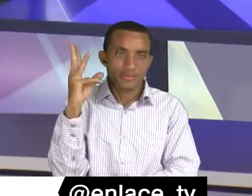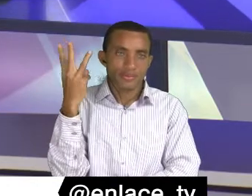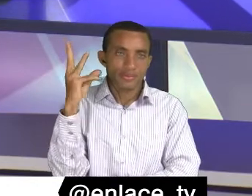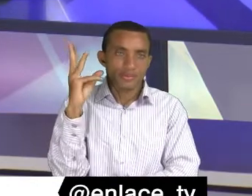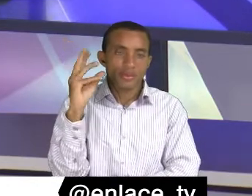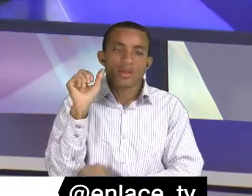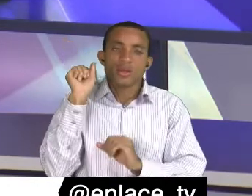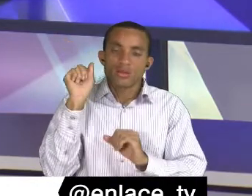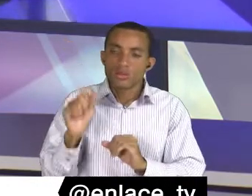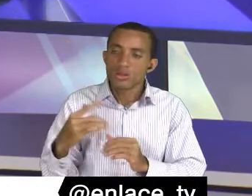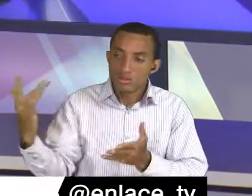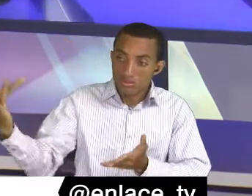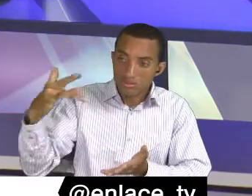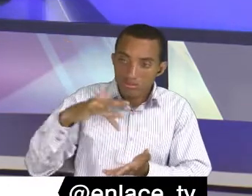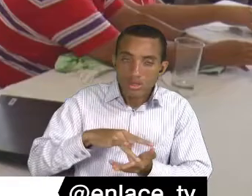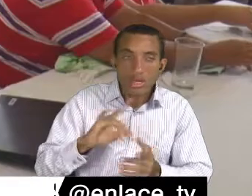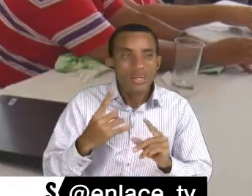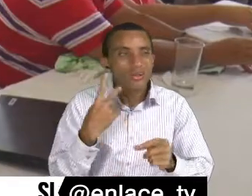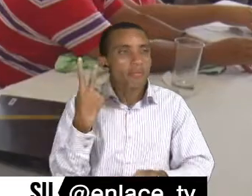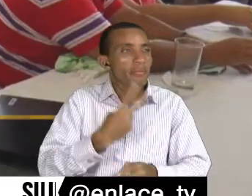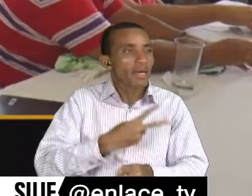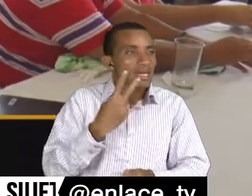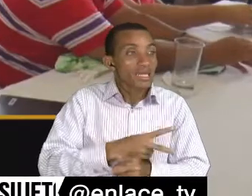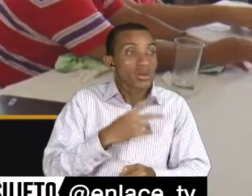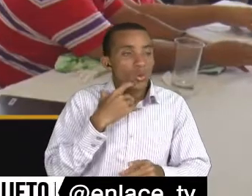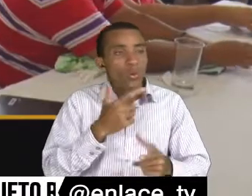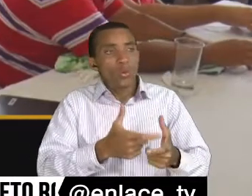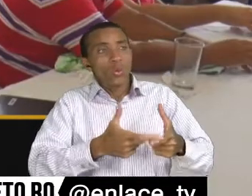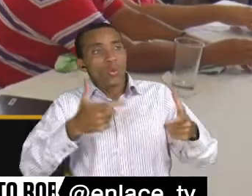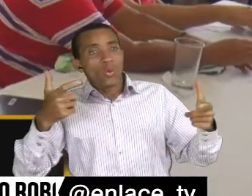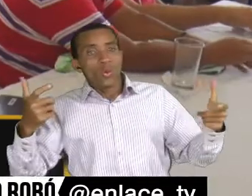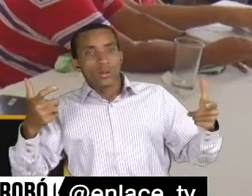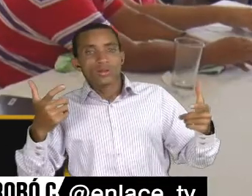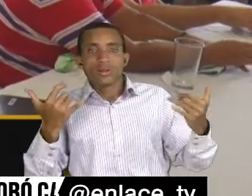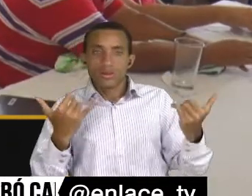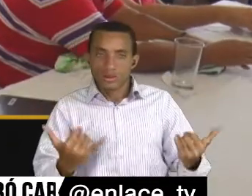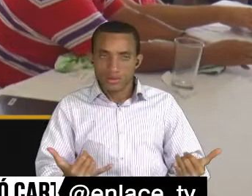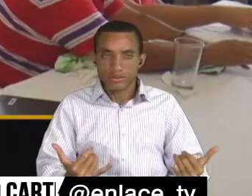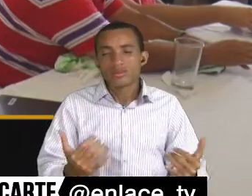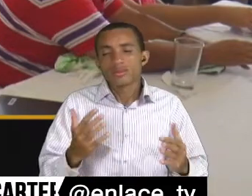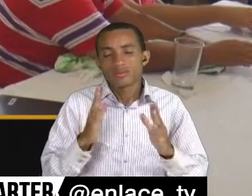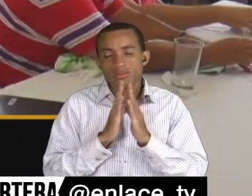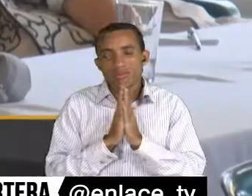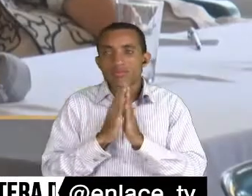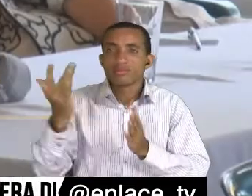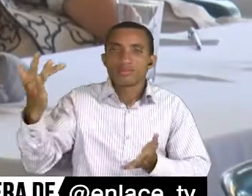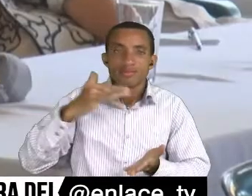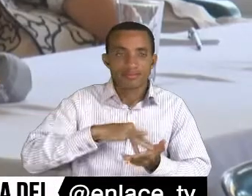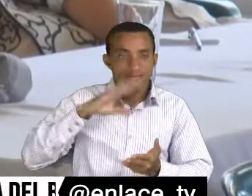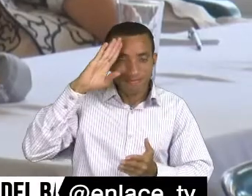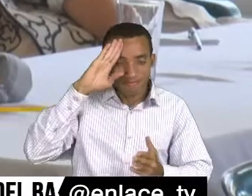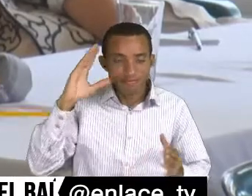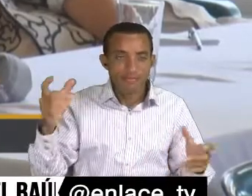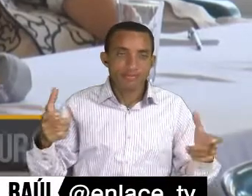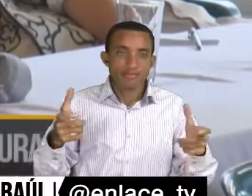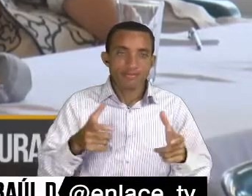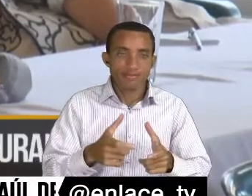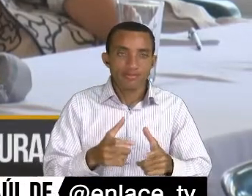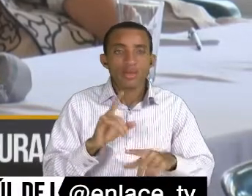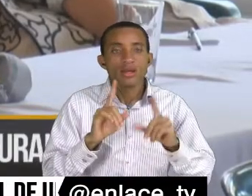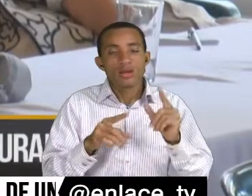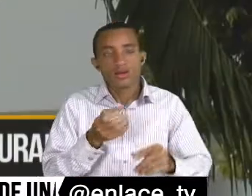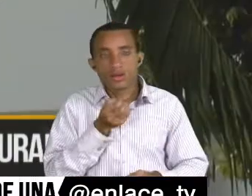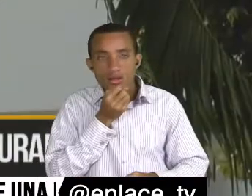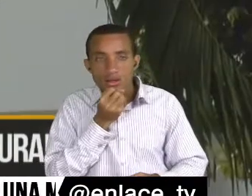disminuir la inseguridad en el municipio. Durante la reunión gremial de productores adscritos a Fedepalma, una de las principales quejas de los cultivadores